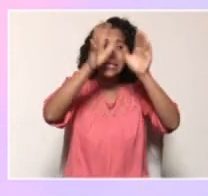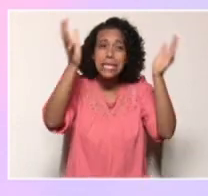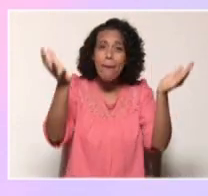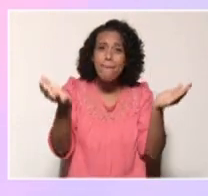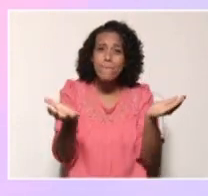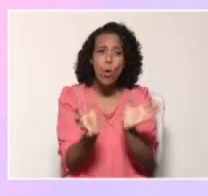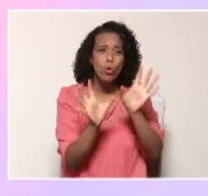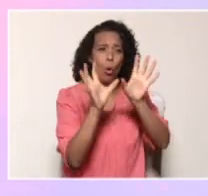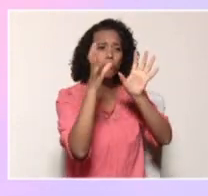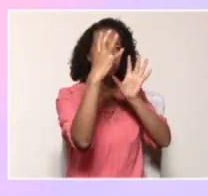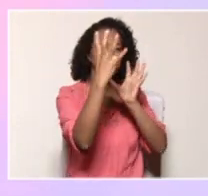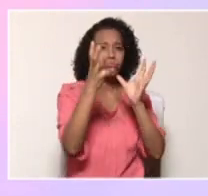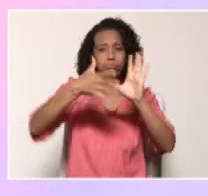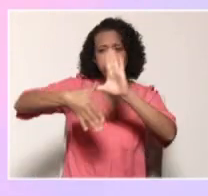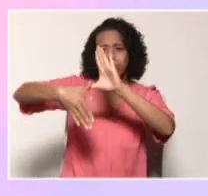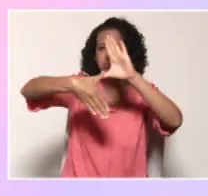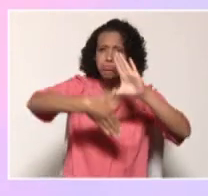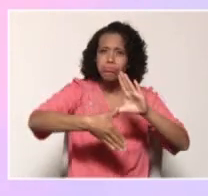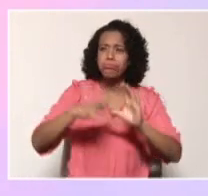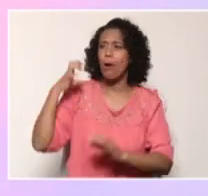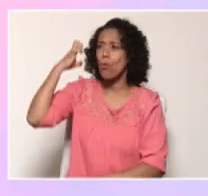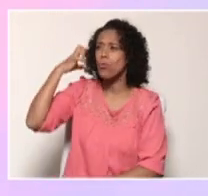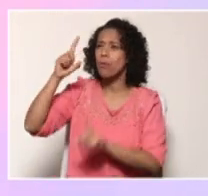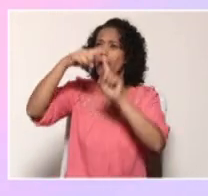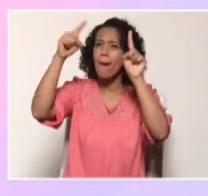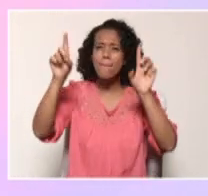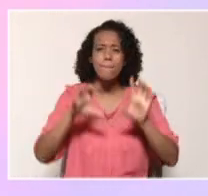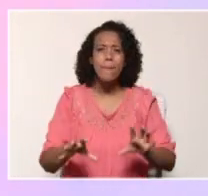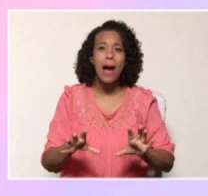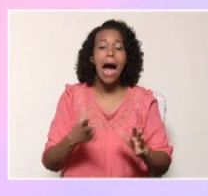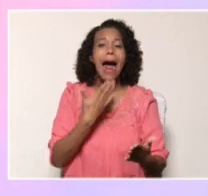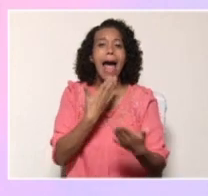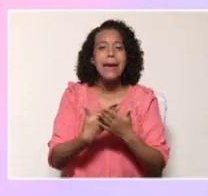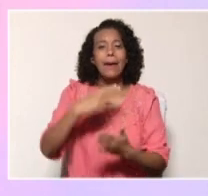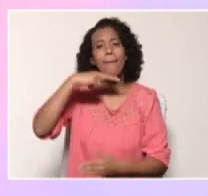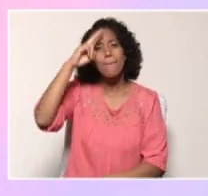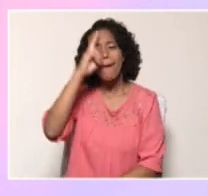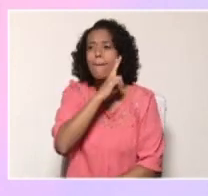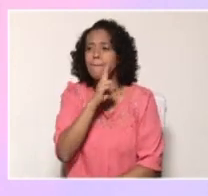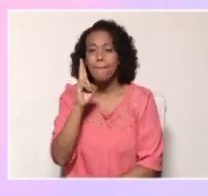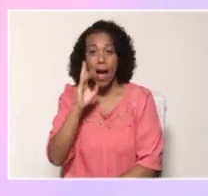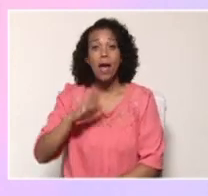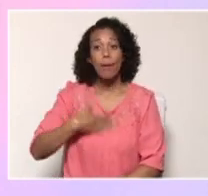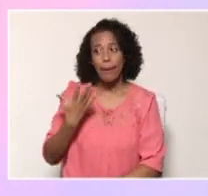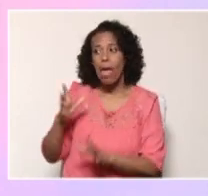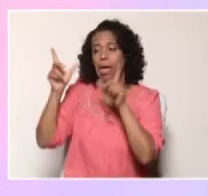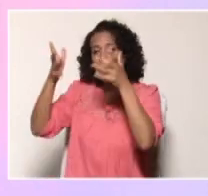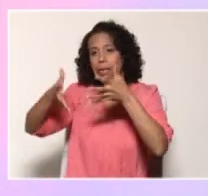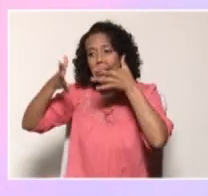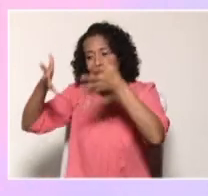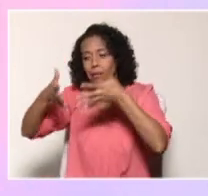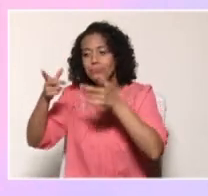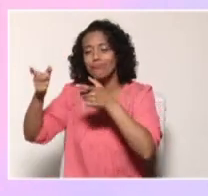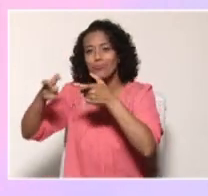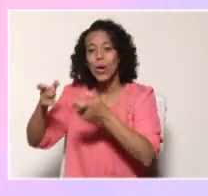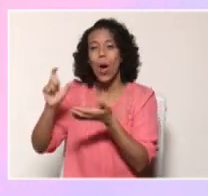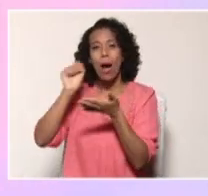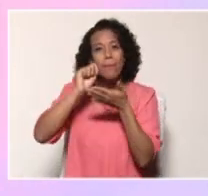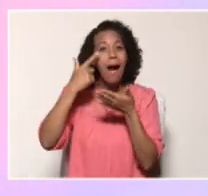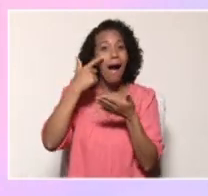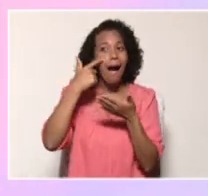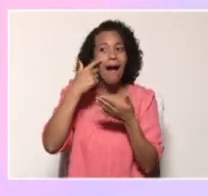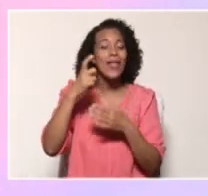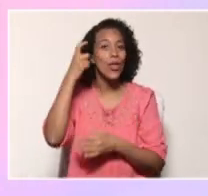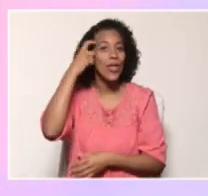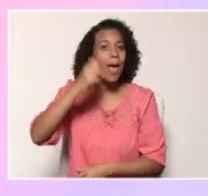es posible gracias a Cada Familia Una Escuela y gracias a los padres, madres y representantes que están allí siempre tomando notas de